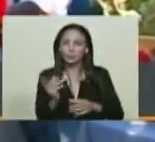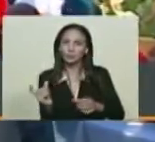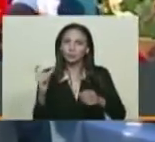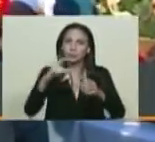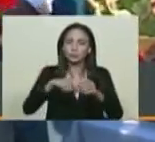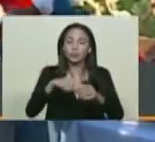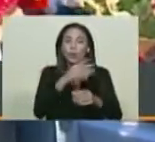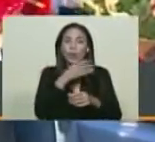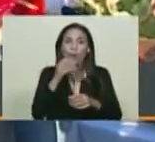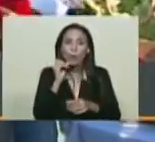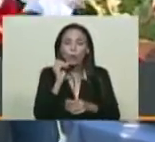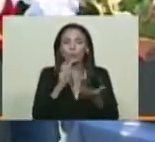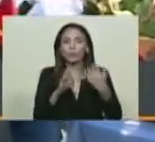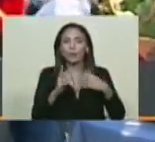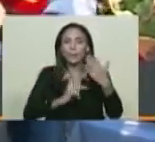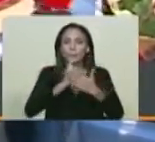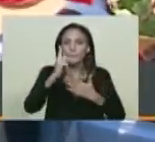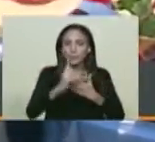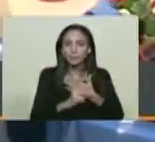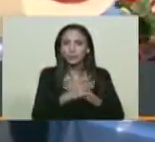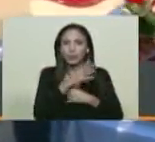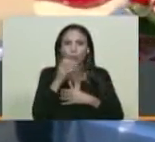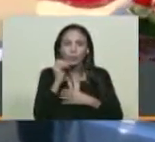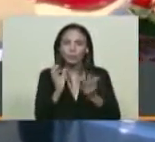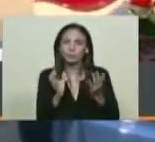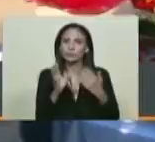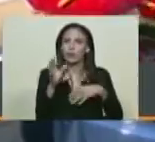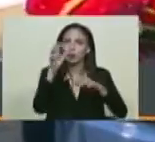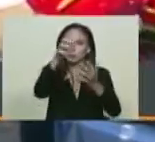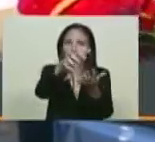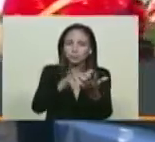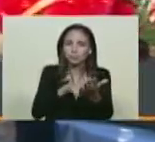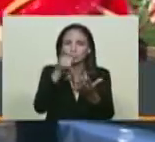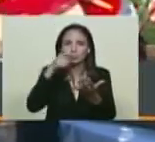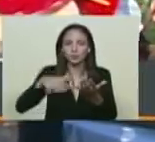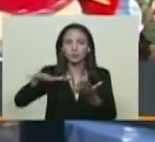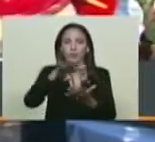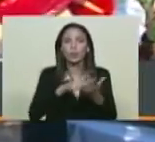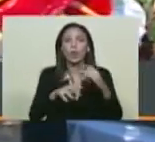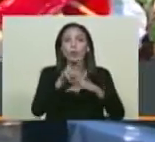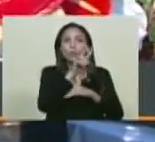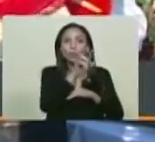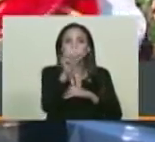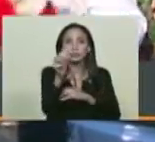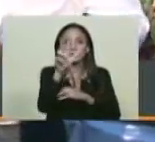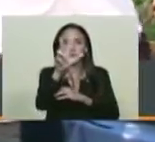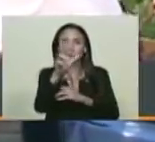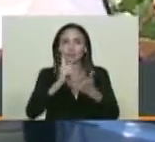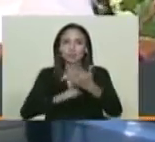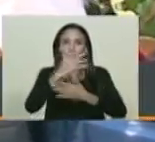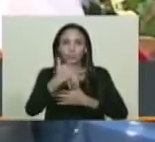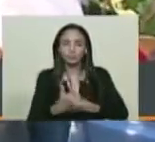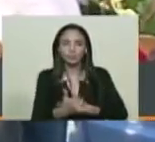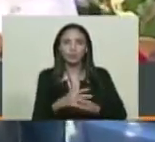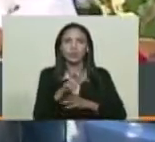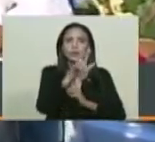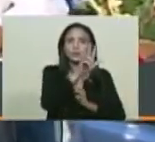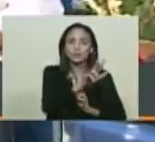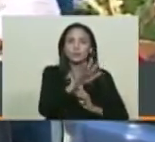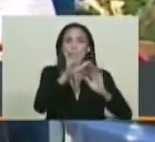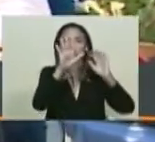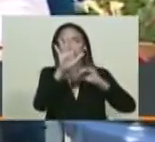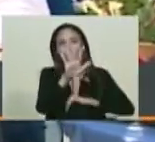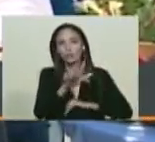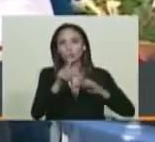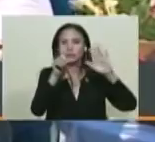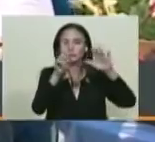los jóvenes de Chamba Juvenil Vuelta al Campo. Estamos hablando de 213 proyectos, estamos hablando de 356 jóvenes en